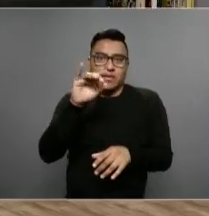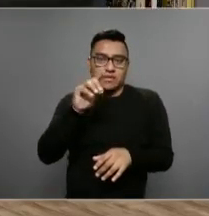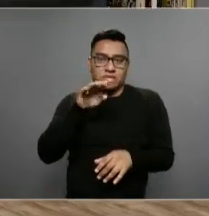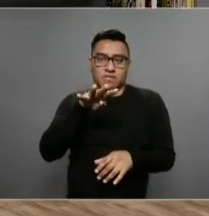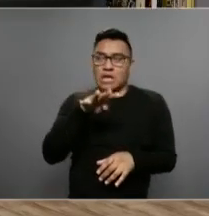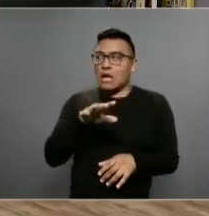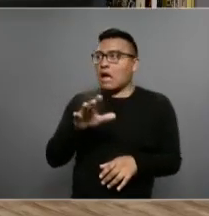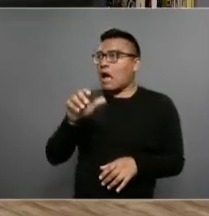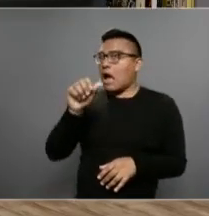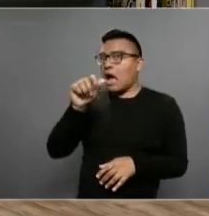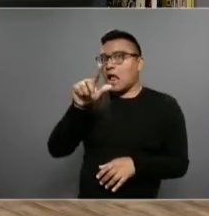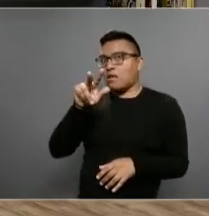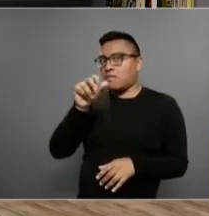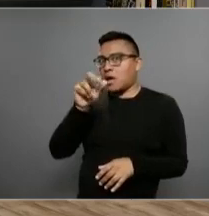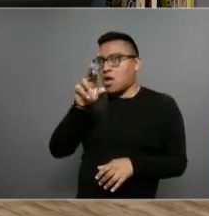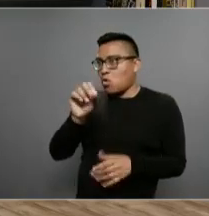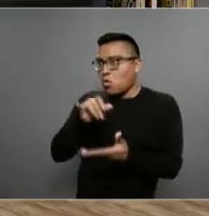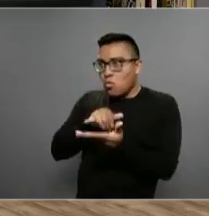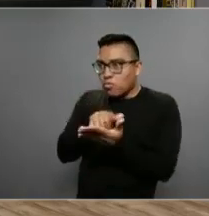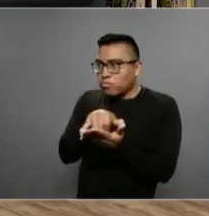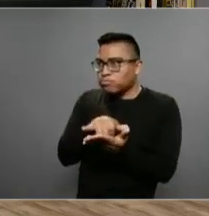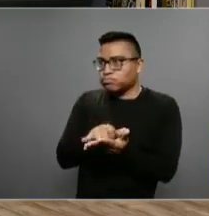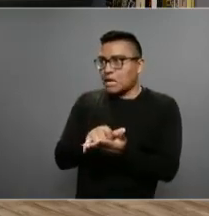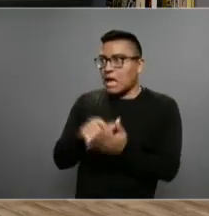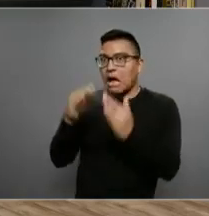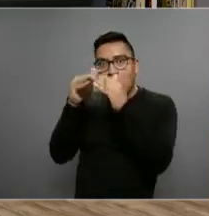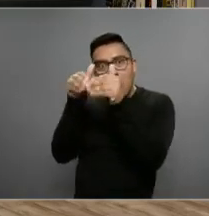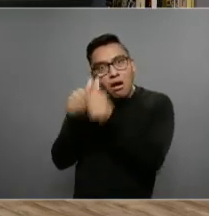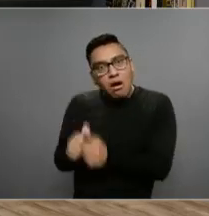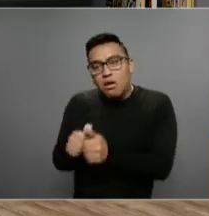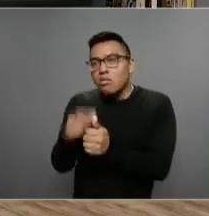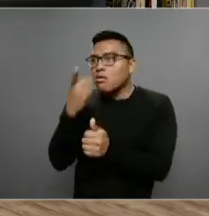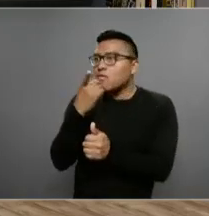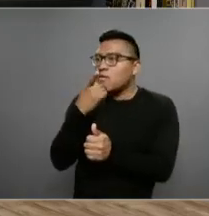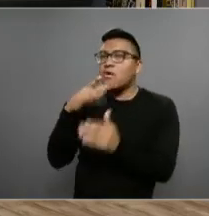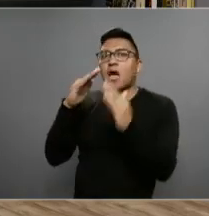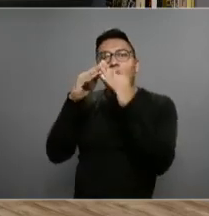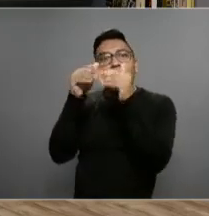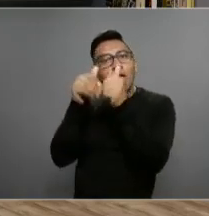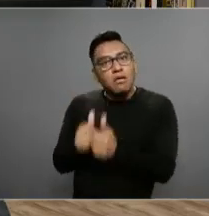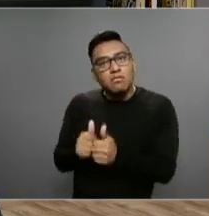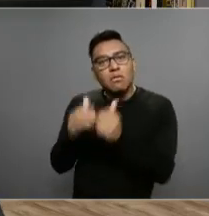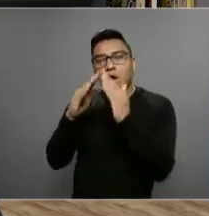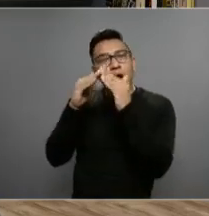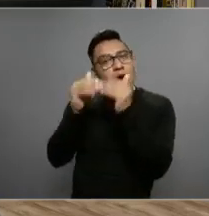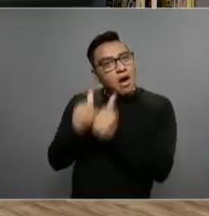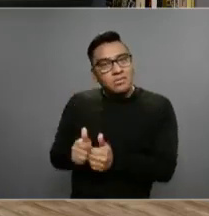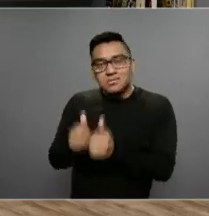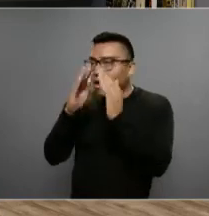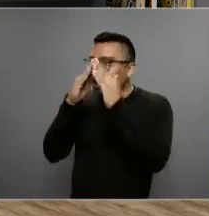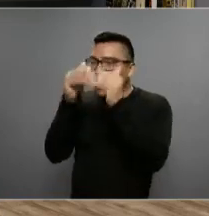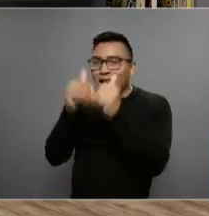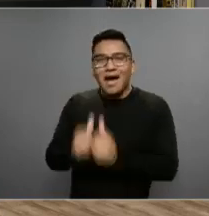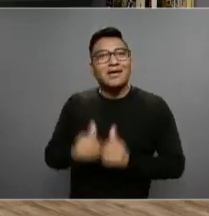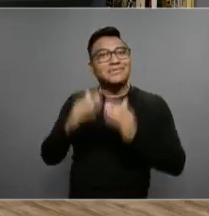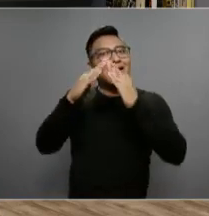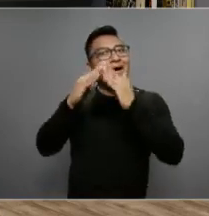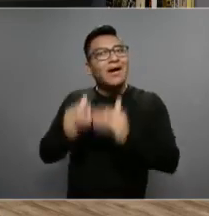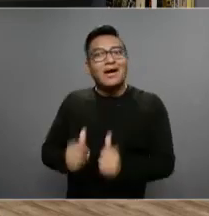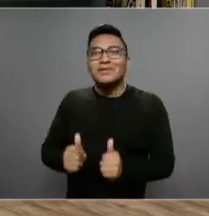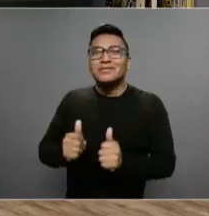Álvaro. ¿Tienes obesidad? Quédate en casa. ¿Tienes diabetes? Quédate en casa. Sí. Quédense en casa. Están